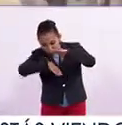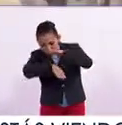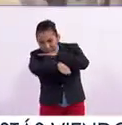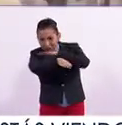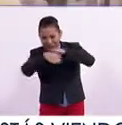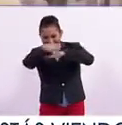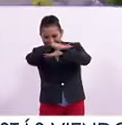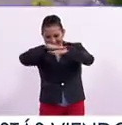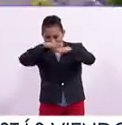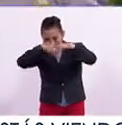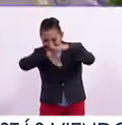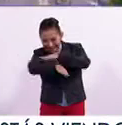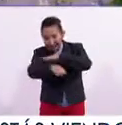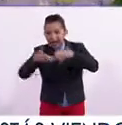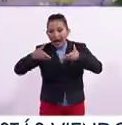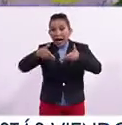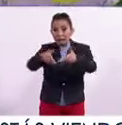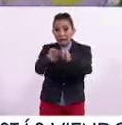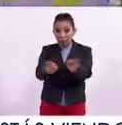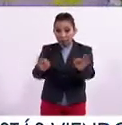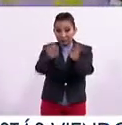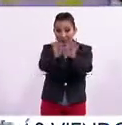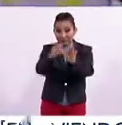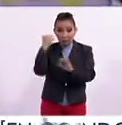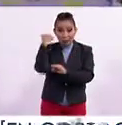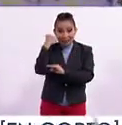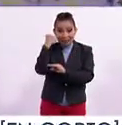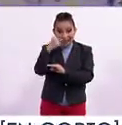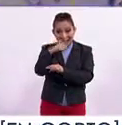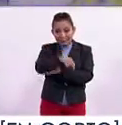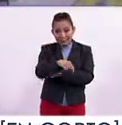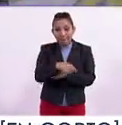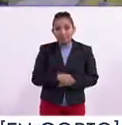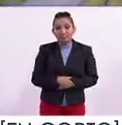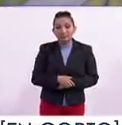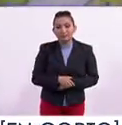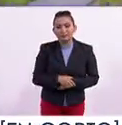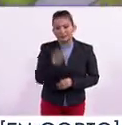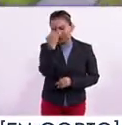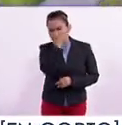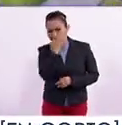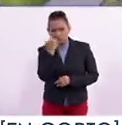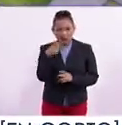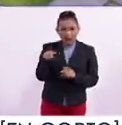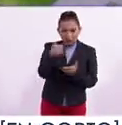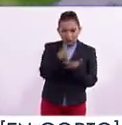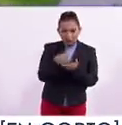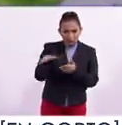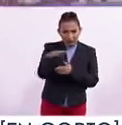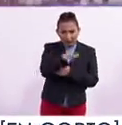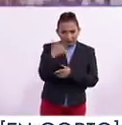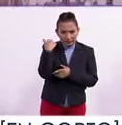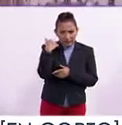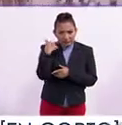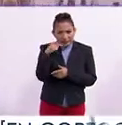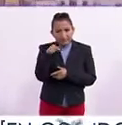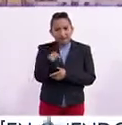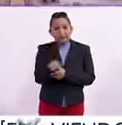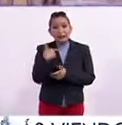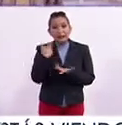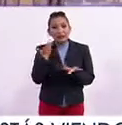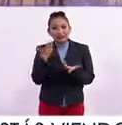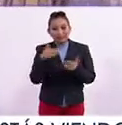calle del alcalde de la ciudad, y que pasa un